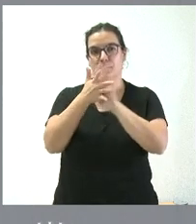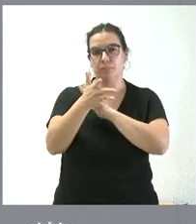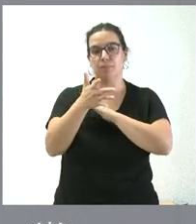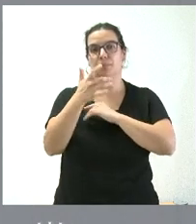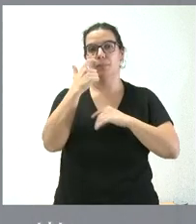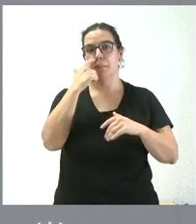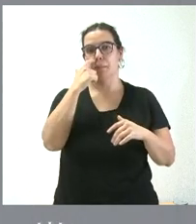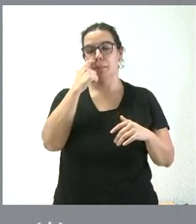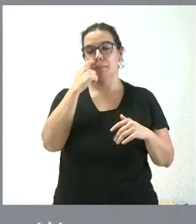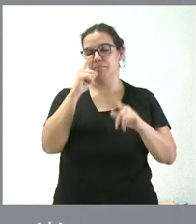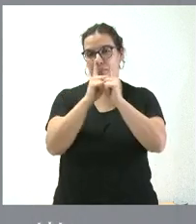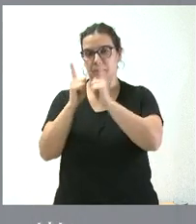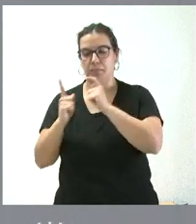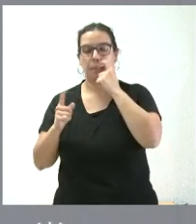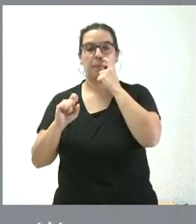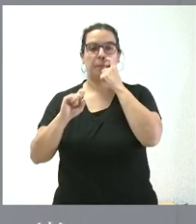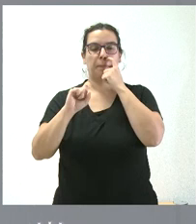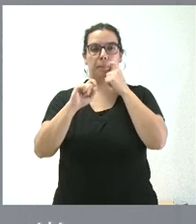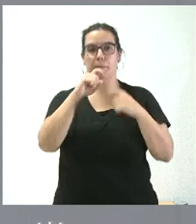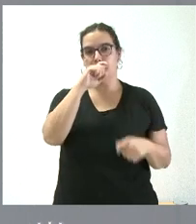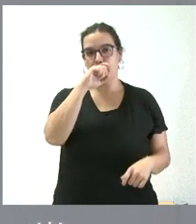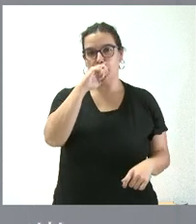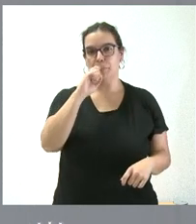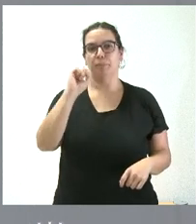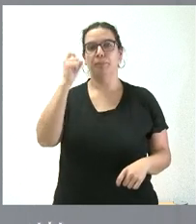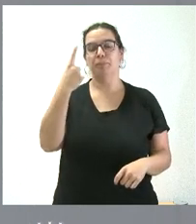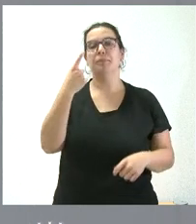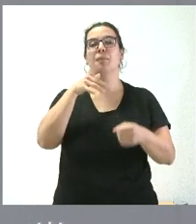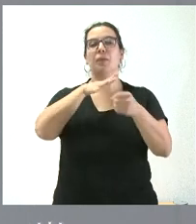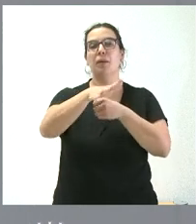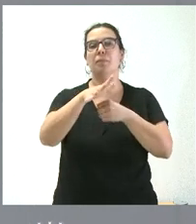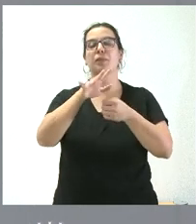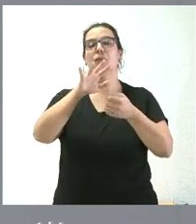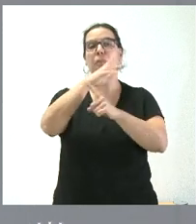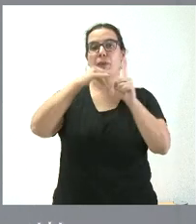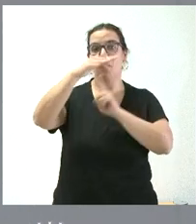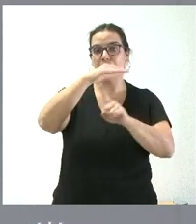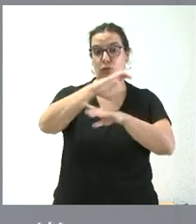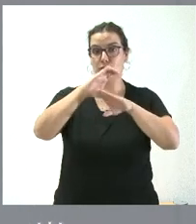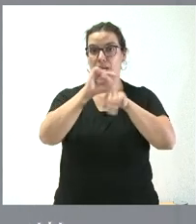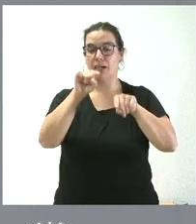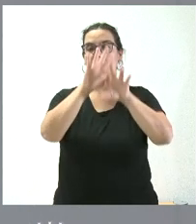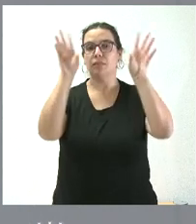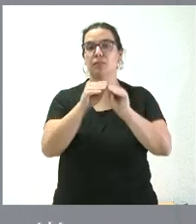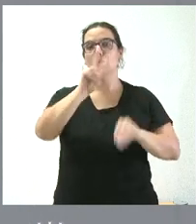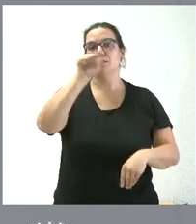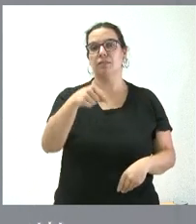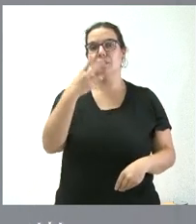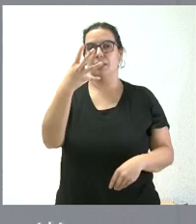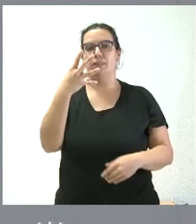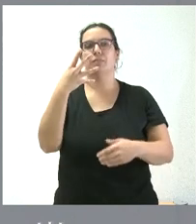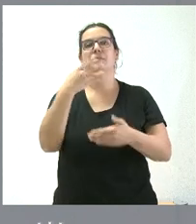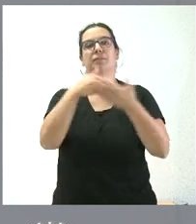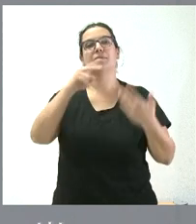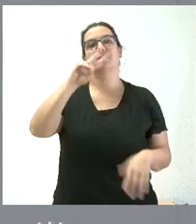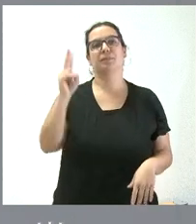brevemente comenzamos por un conjunto de actuaciones en el ámbito de la consejería de medio ambiente por un importe global de 2,4 millones de